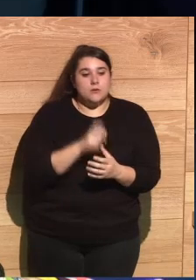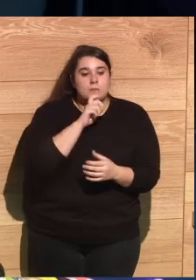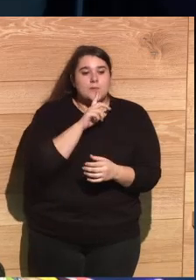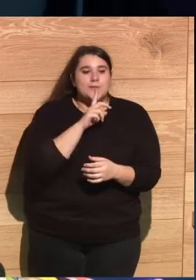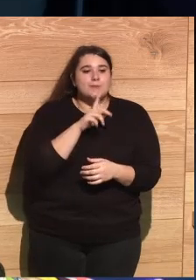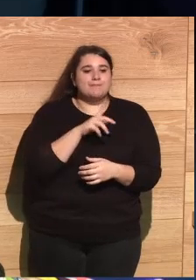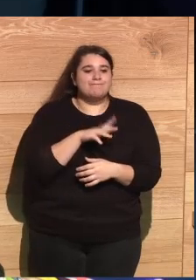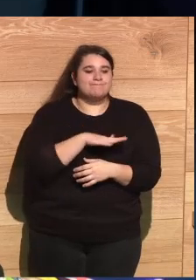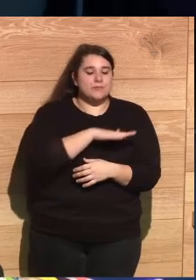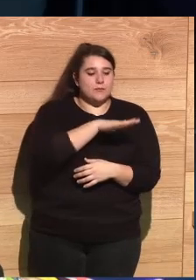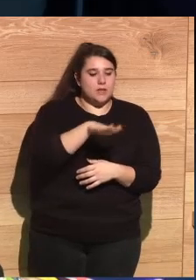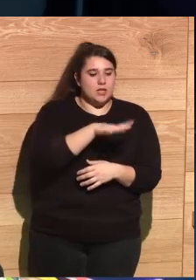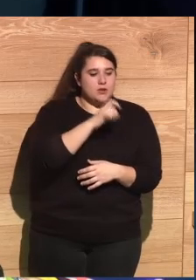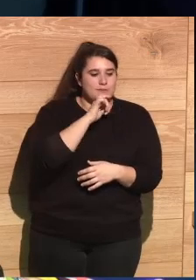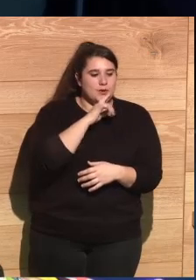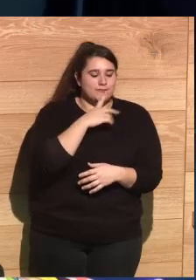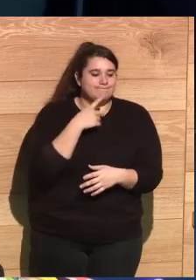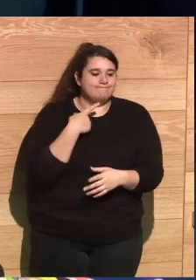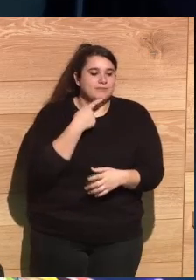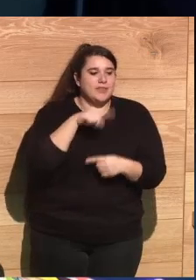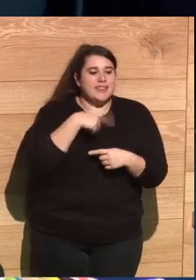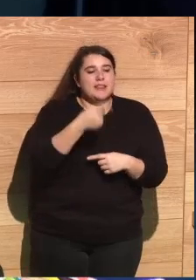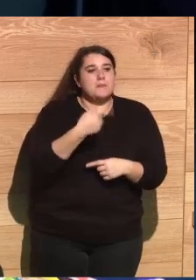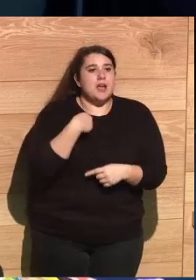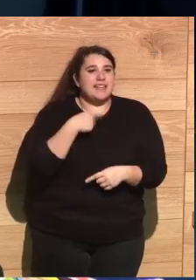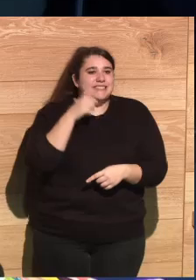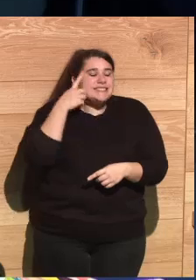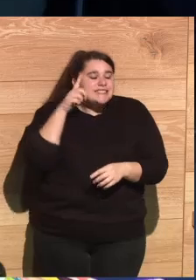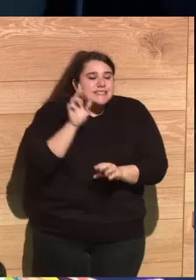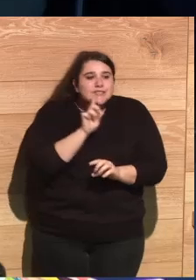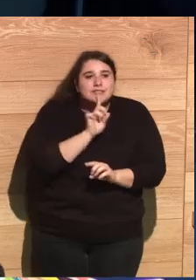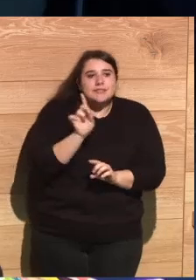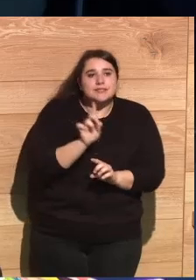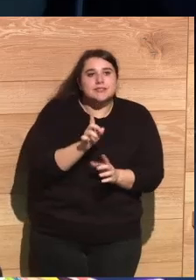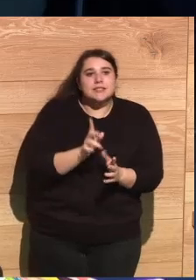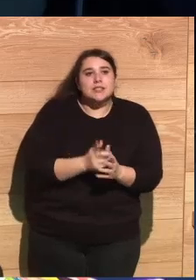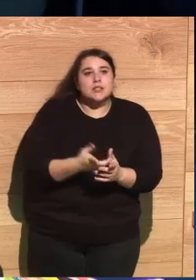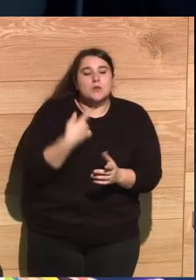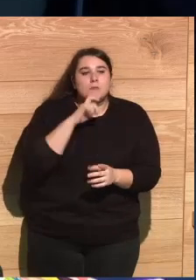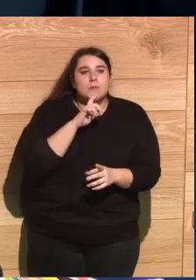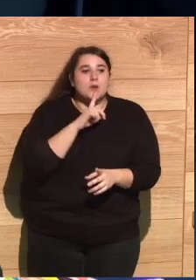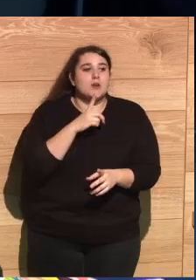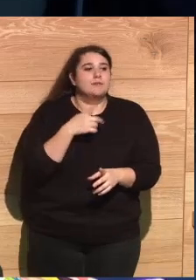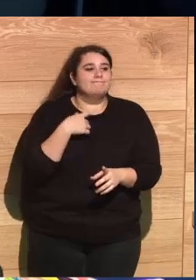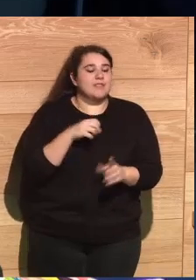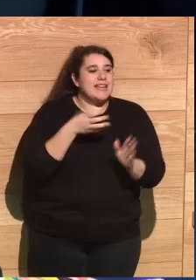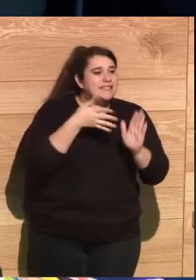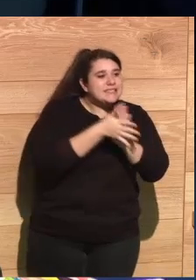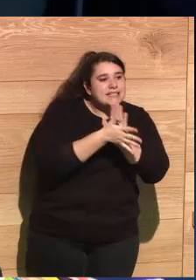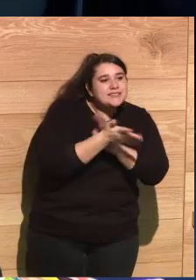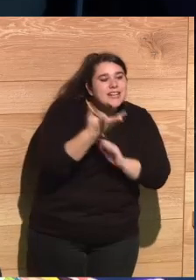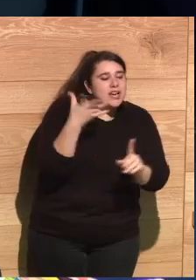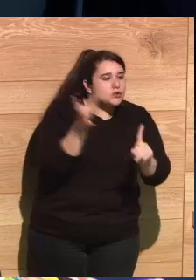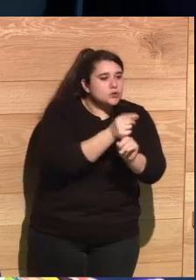se quedan como en un limbo, en un espacio que luego no lo reconoce, tienen una vejez muy dura, no encuentran su significado, muchos de